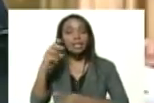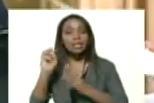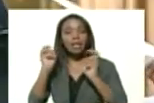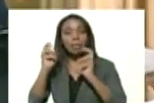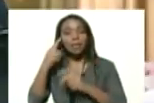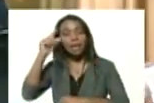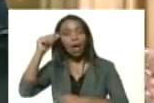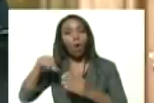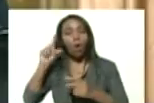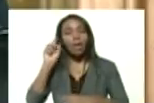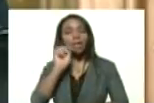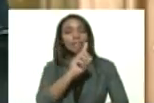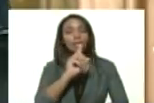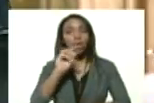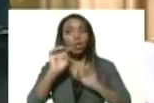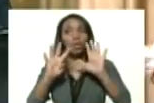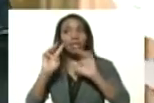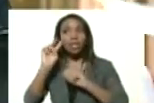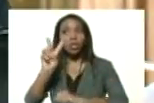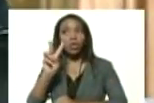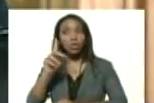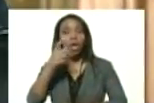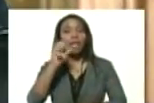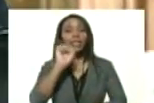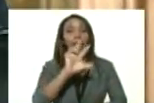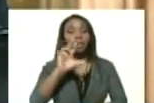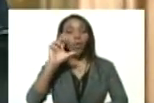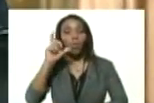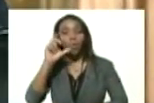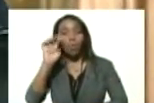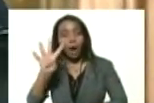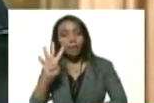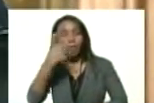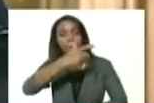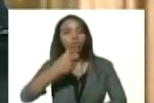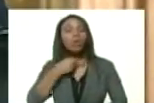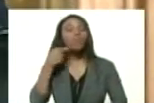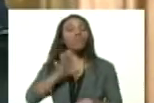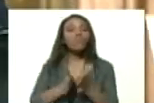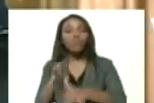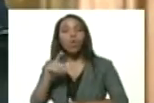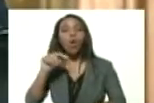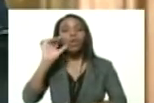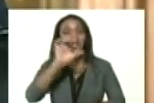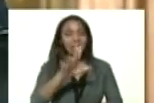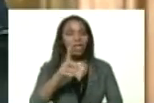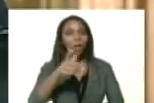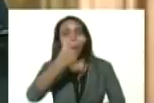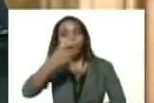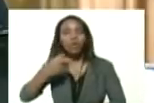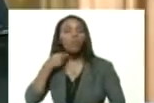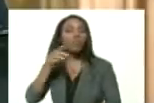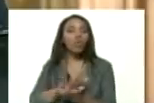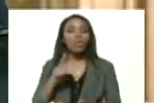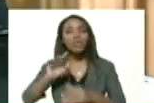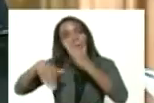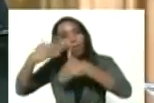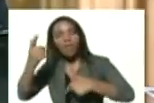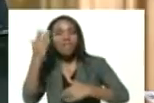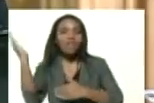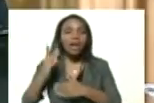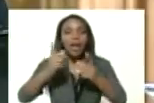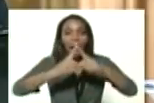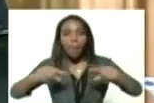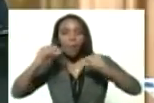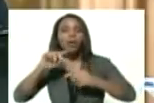192 casos 34 fallecidos 15 fallecidos el día de hoy después viene japón y en